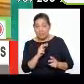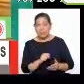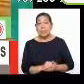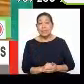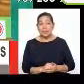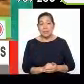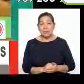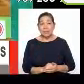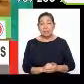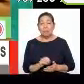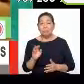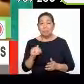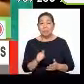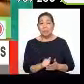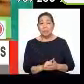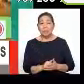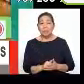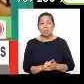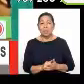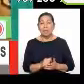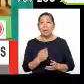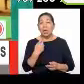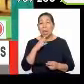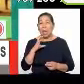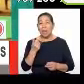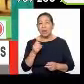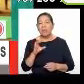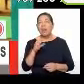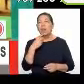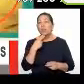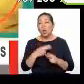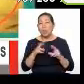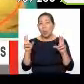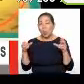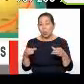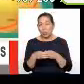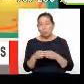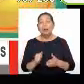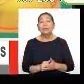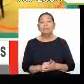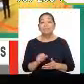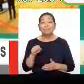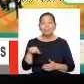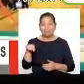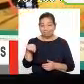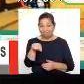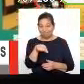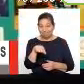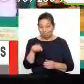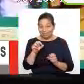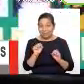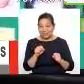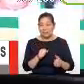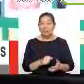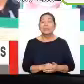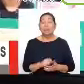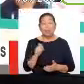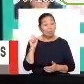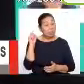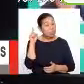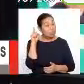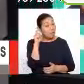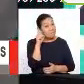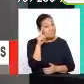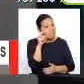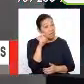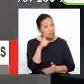banda criminal llamada Las Lacras del Callao. Ya, efectivamente, este es un hecho execrable en el